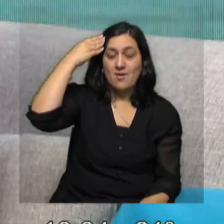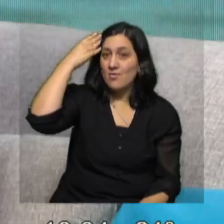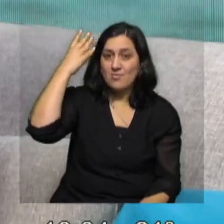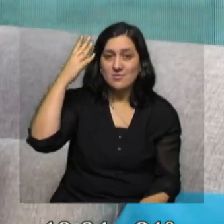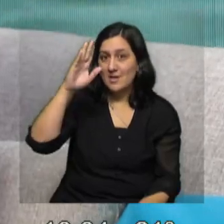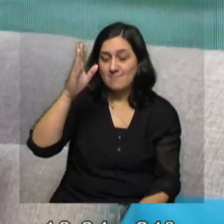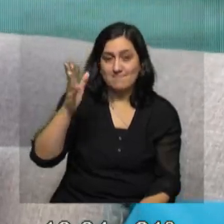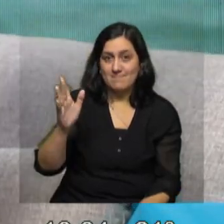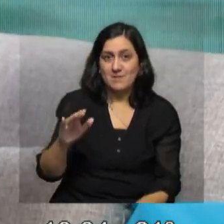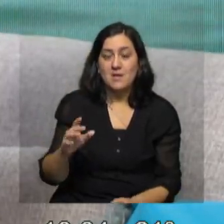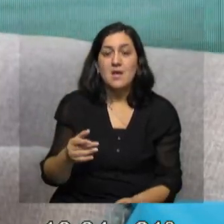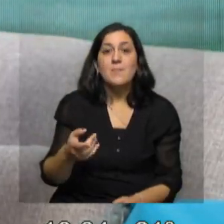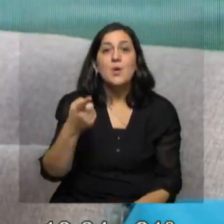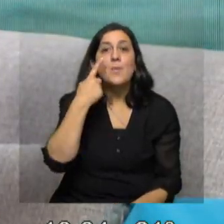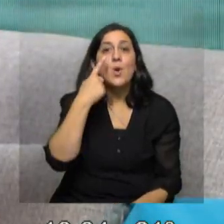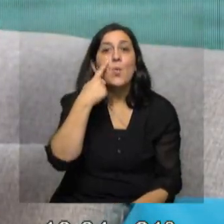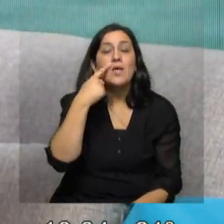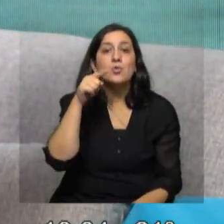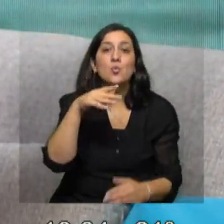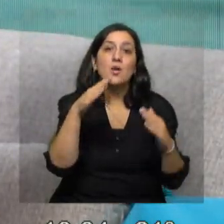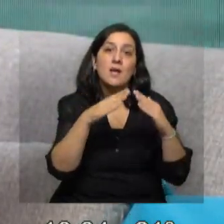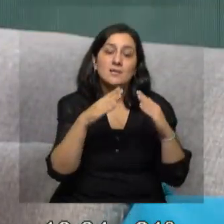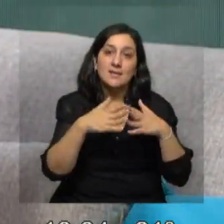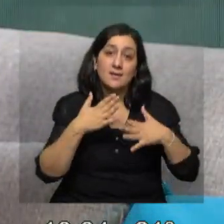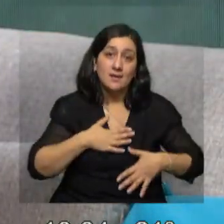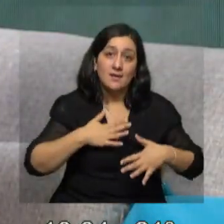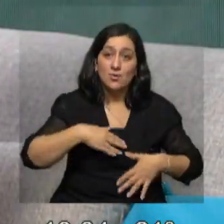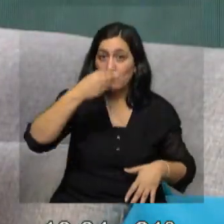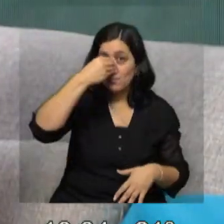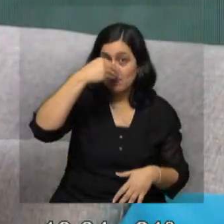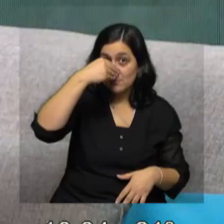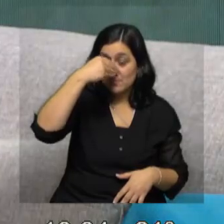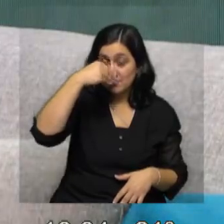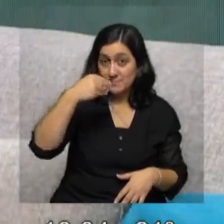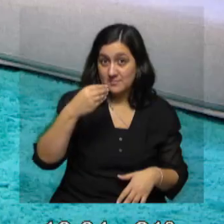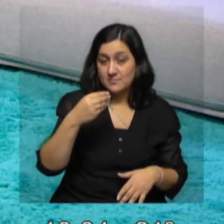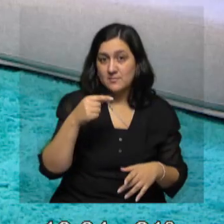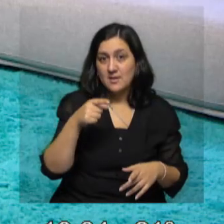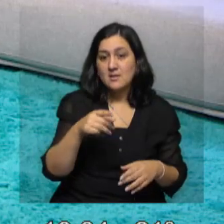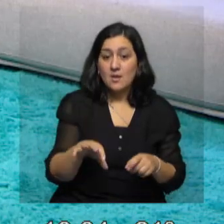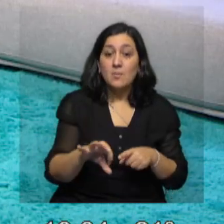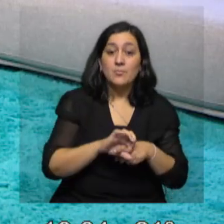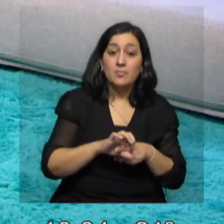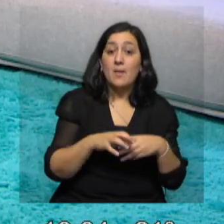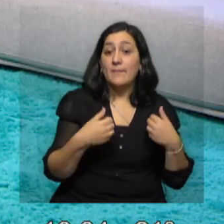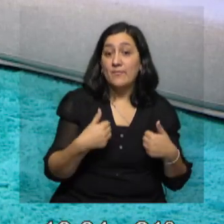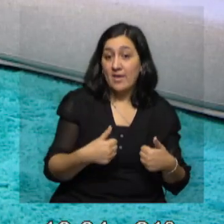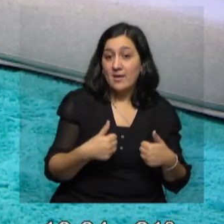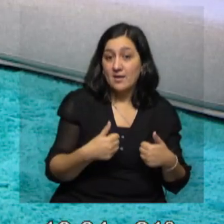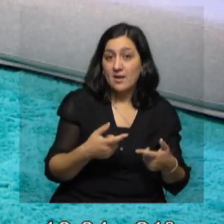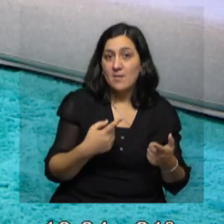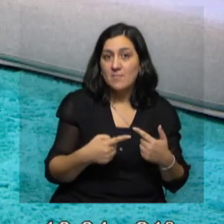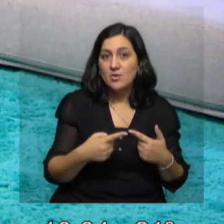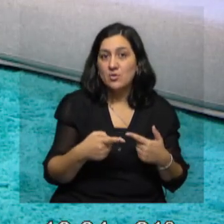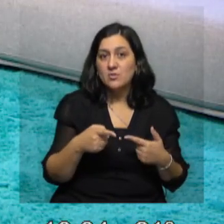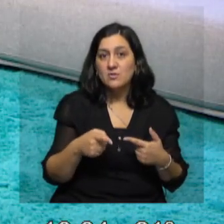de lo que es el probar en casa tranqui con la masturbación, lo que te permite es eso, es decir, bueno, este me entró los bien. Los tamaños. Ahora, si hace esto